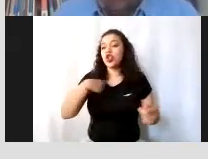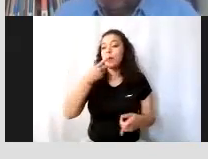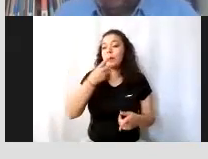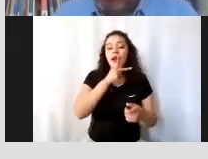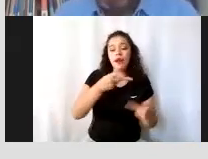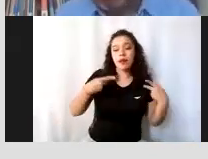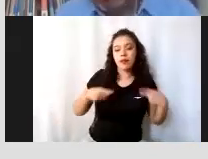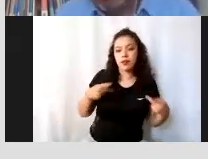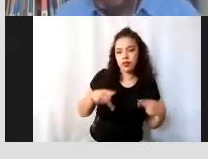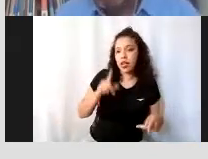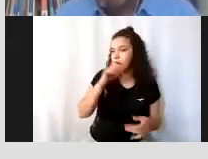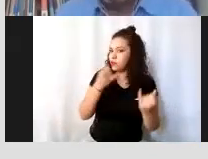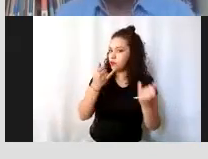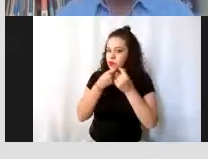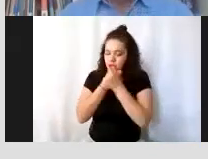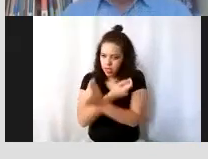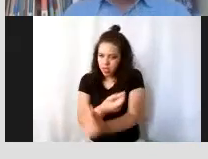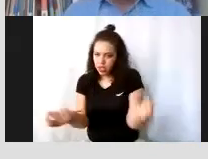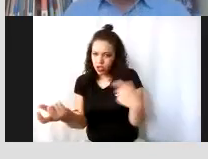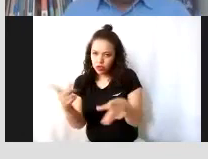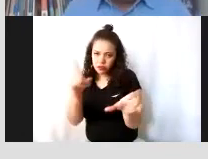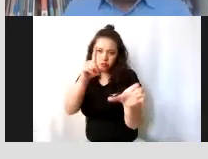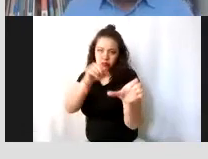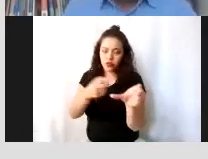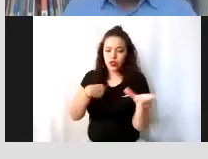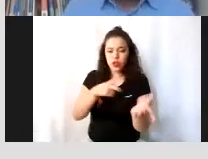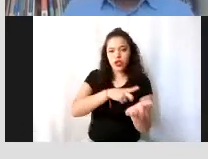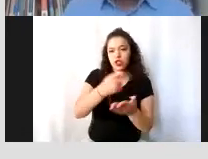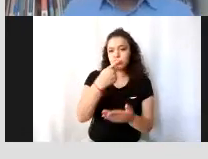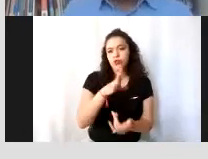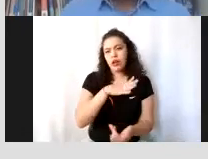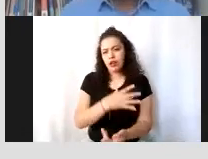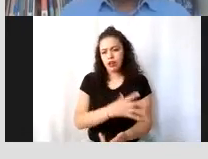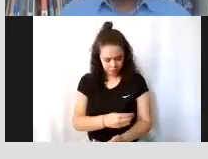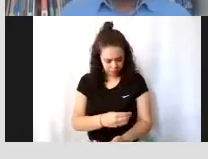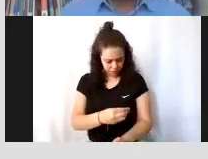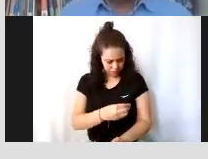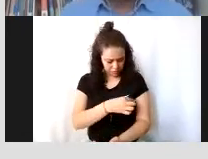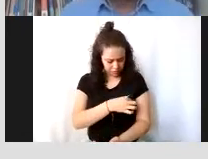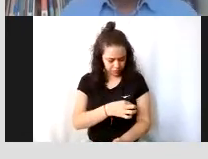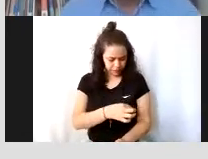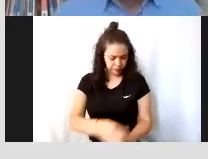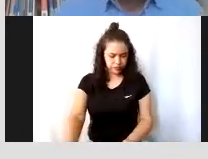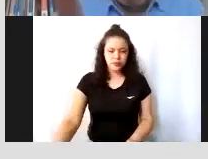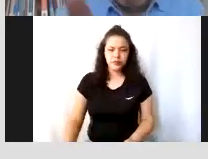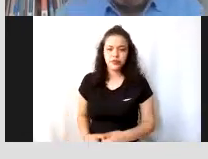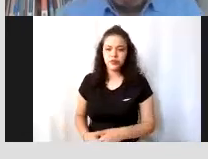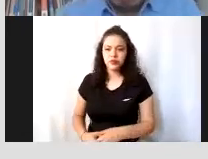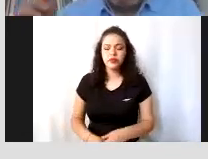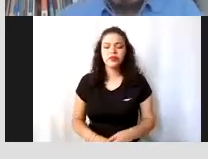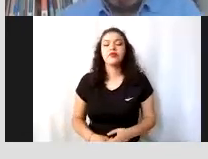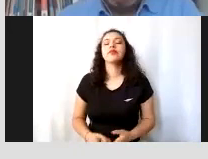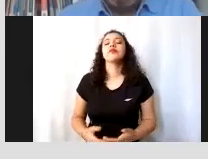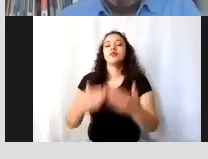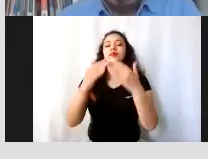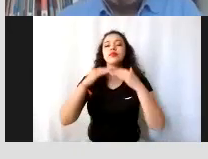edad también podrían... tienen estos derechos, son titulares de sus datos personales. Ok, lo siguiente entonces es